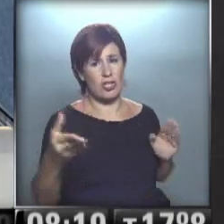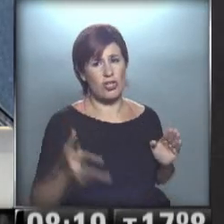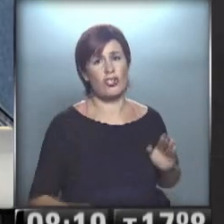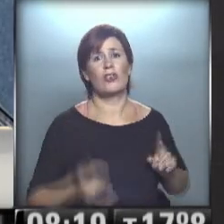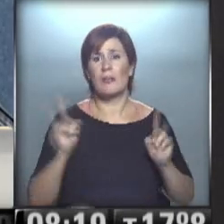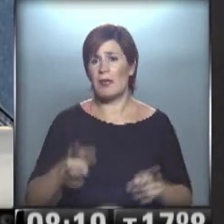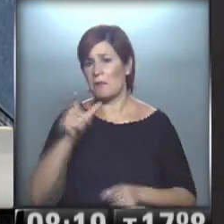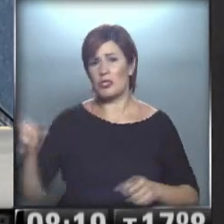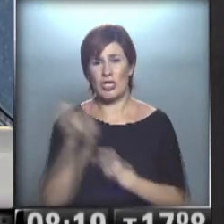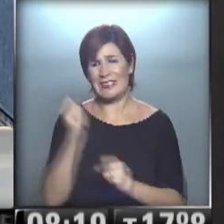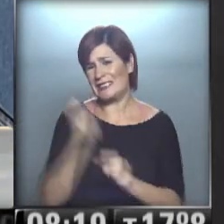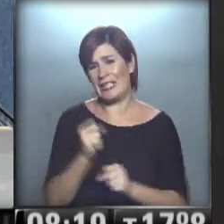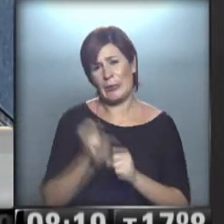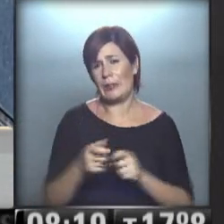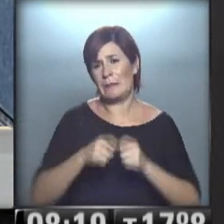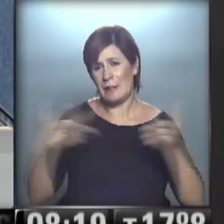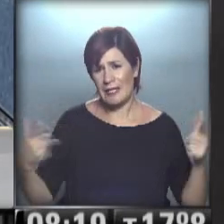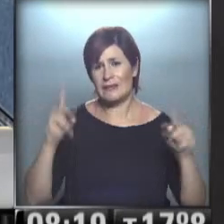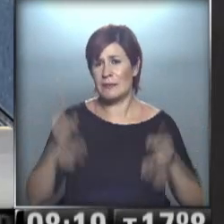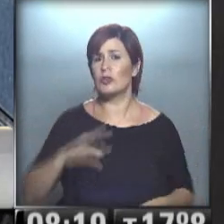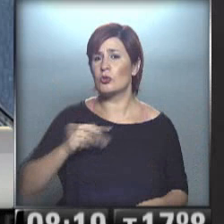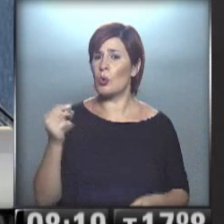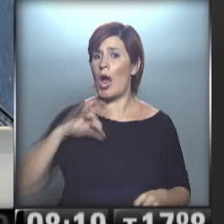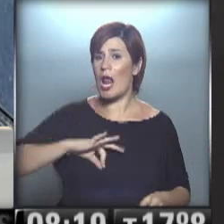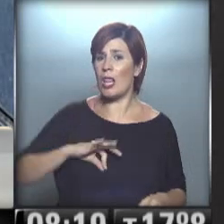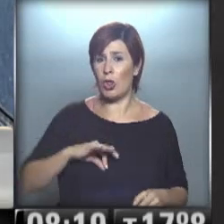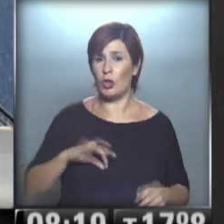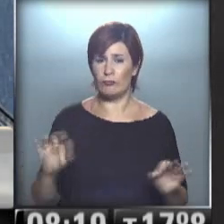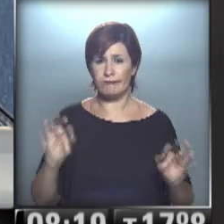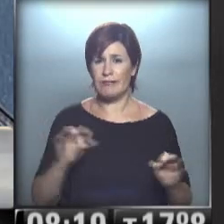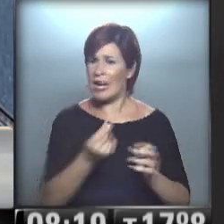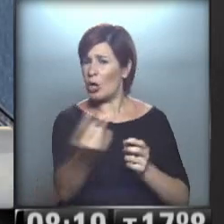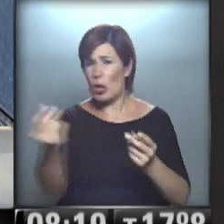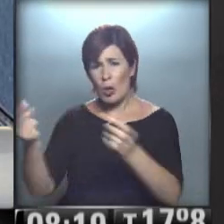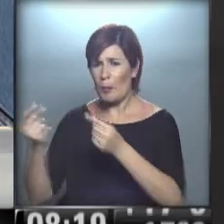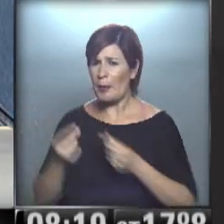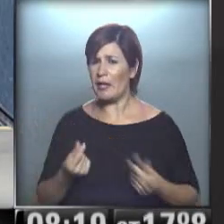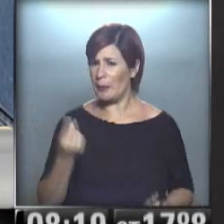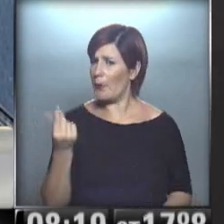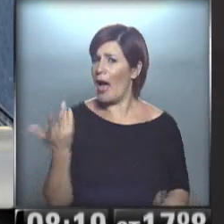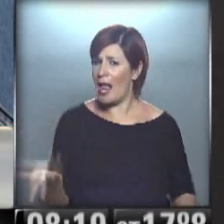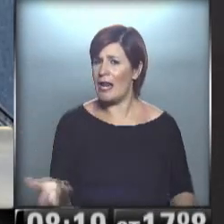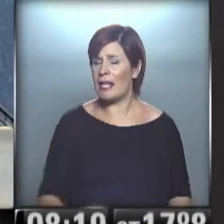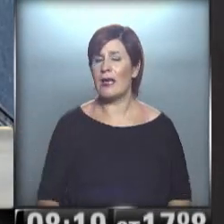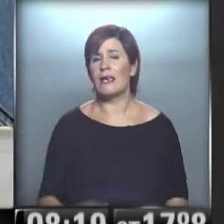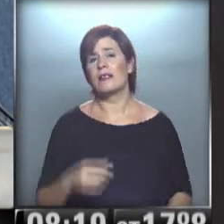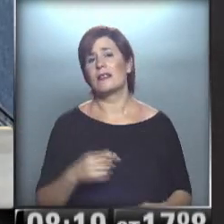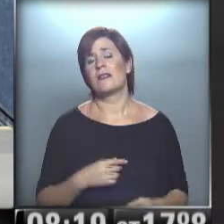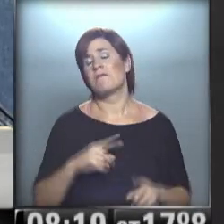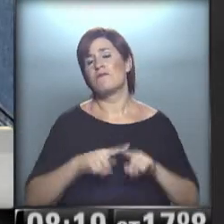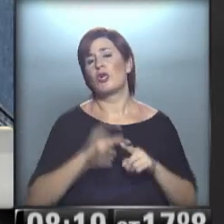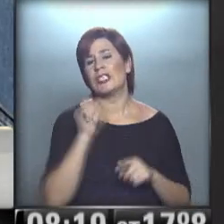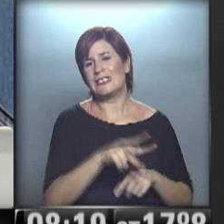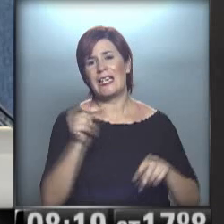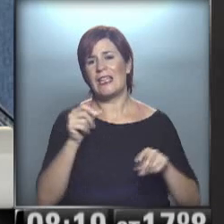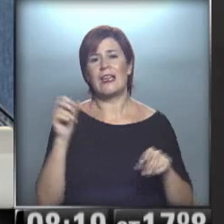ha recuperado sustancialmente el poder adquisitivo del salario. Y en ese contexto se da lo que se denomina la política de ingresos. Y la política de ingresos tiene